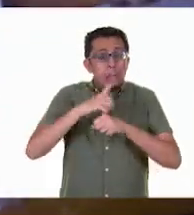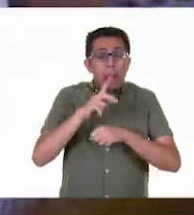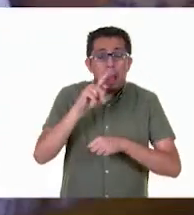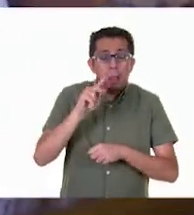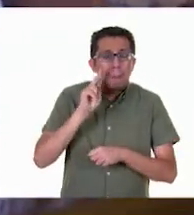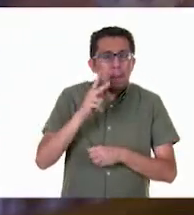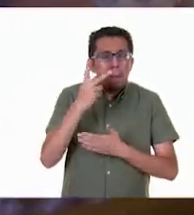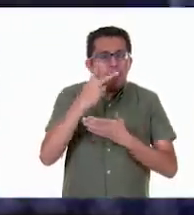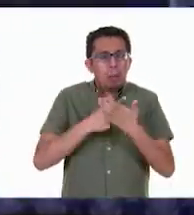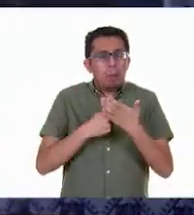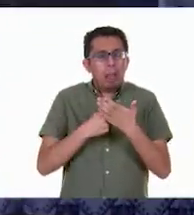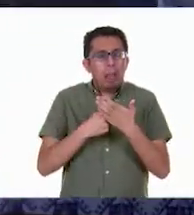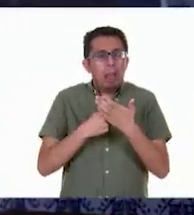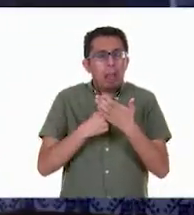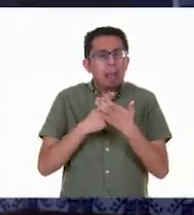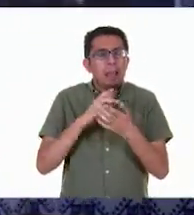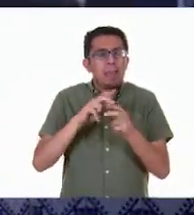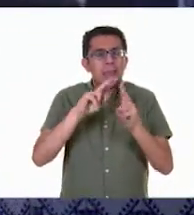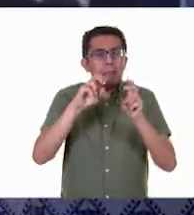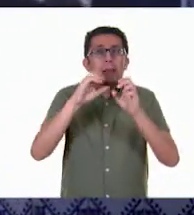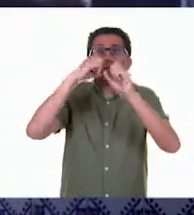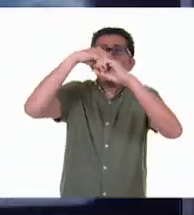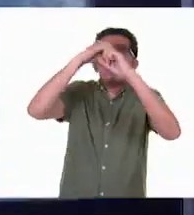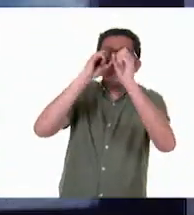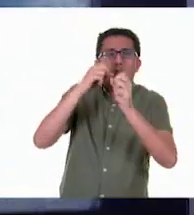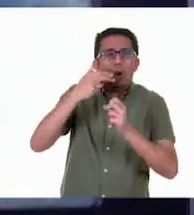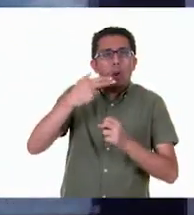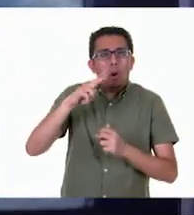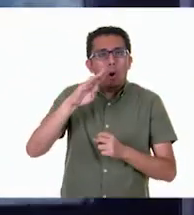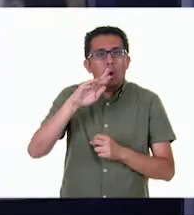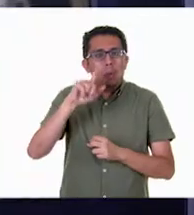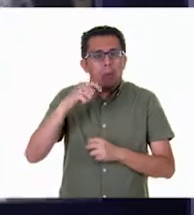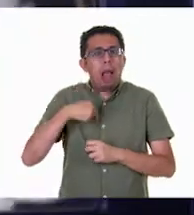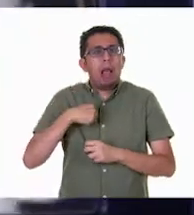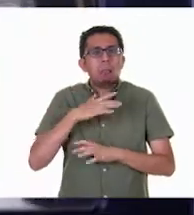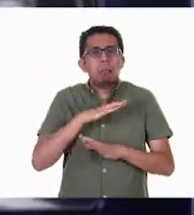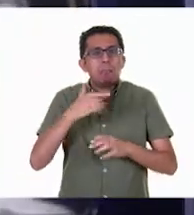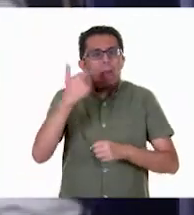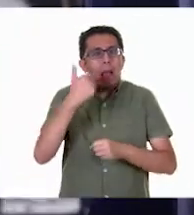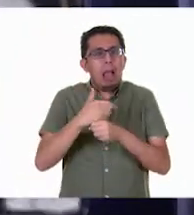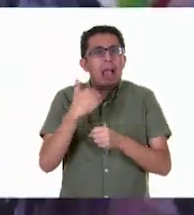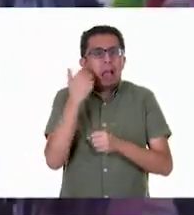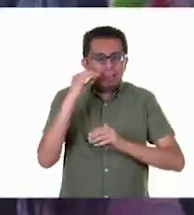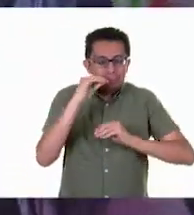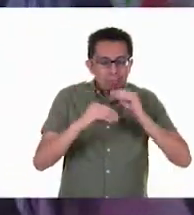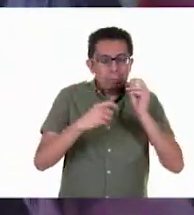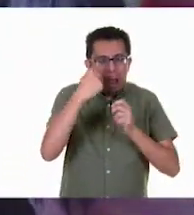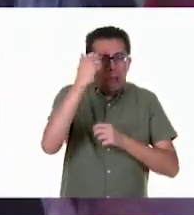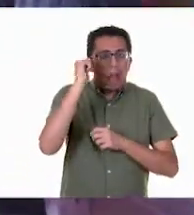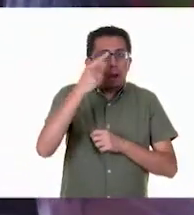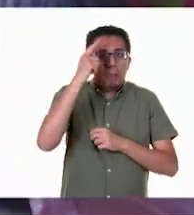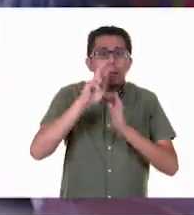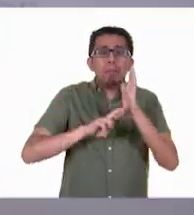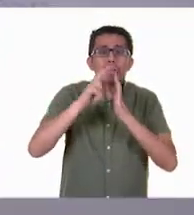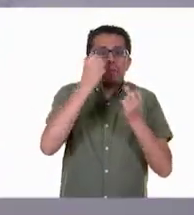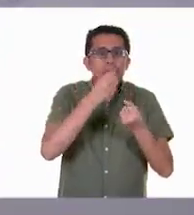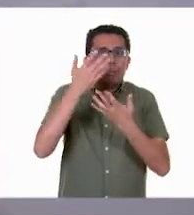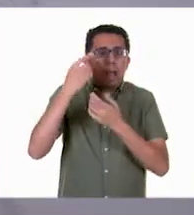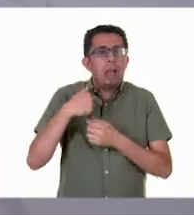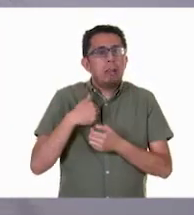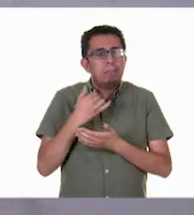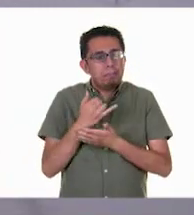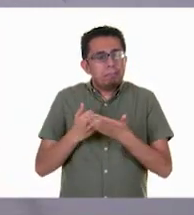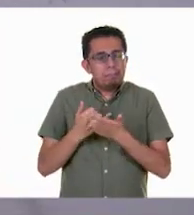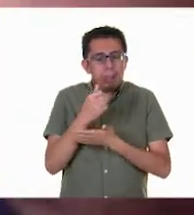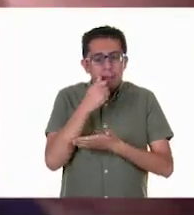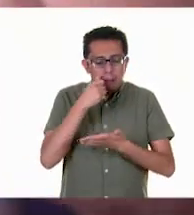vi un programa sobre el telescopio espacial Hubble y fue ahí cuando lo supe. Quería inventar algo que viajara al espacio, así que decidí escribirle una carta